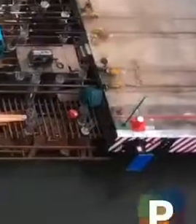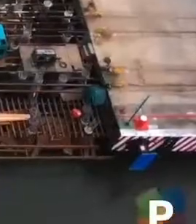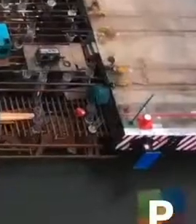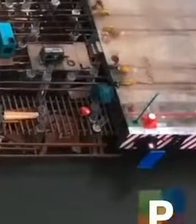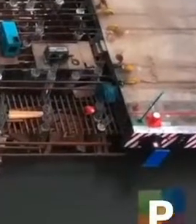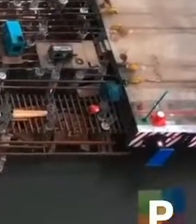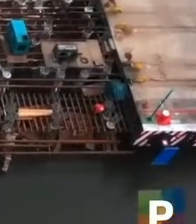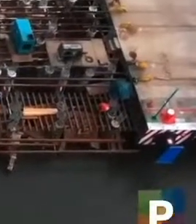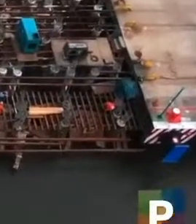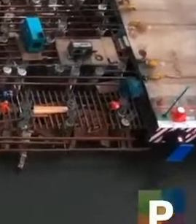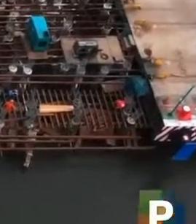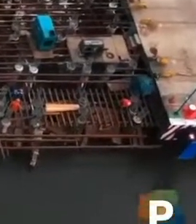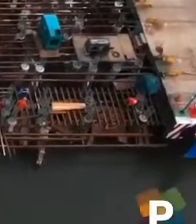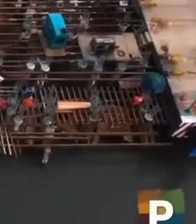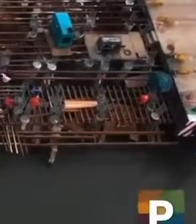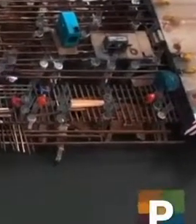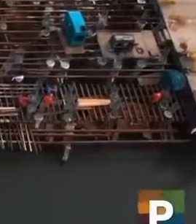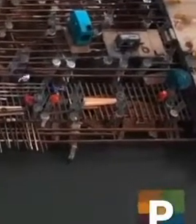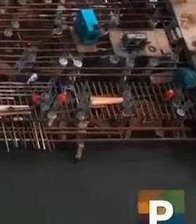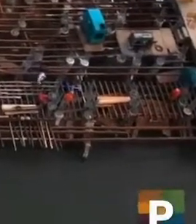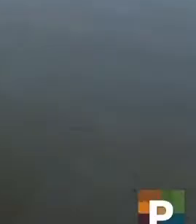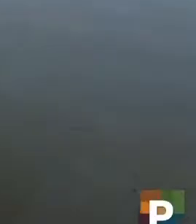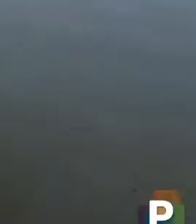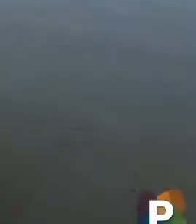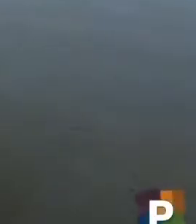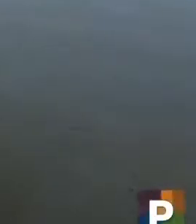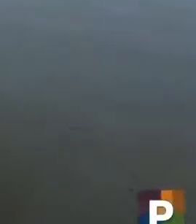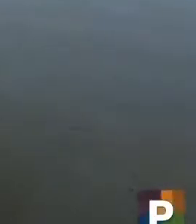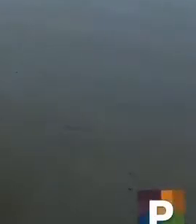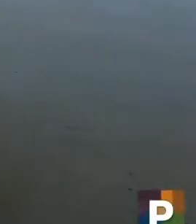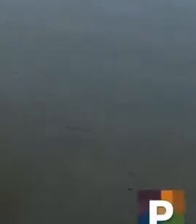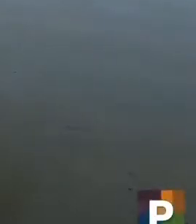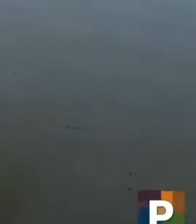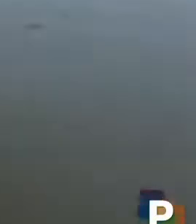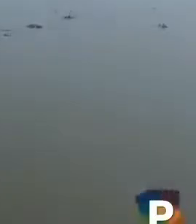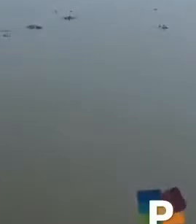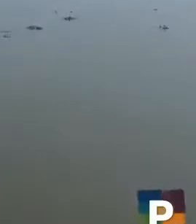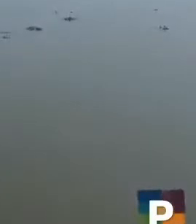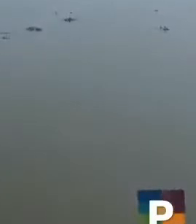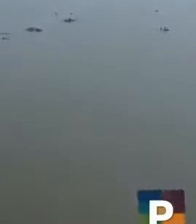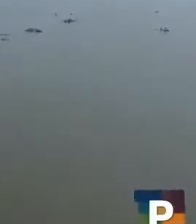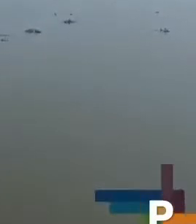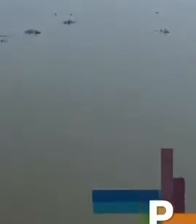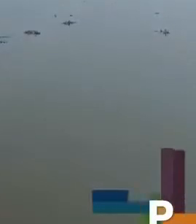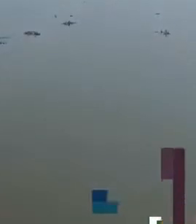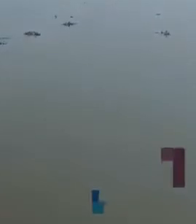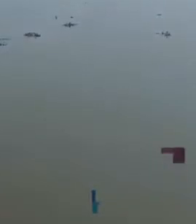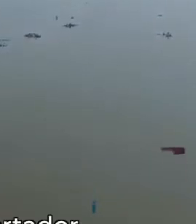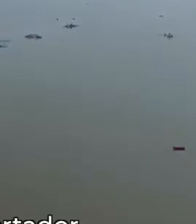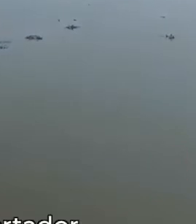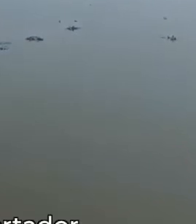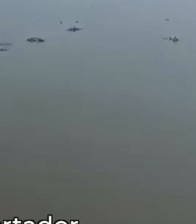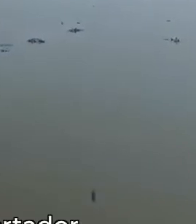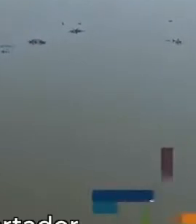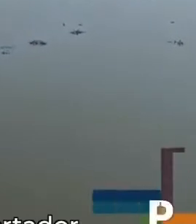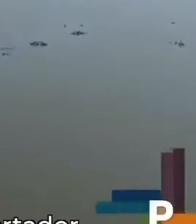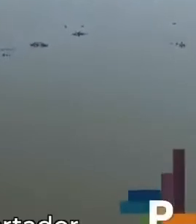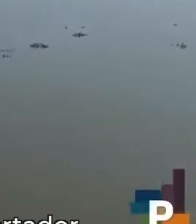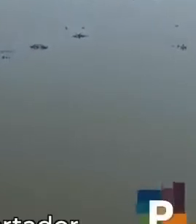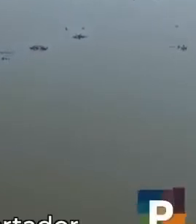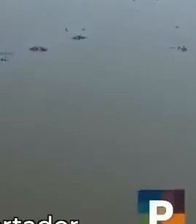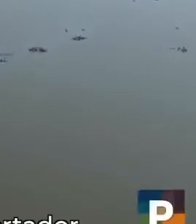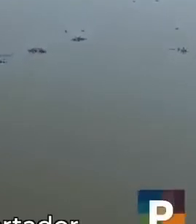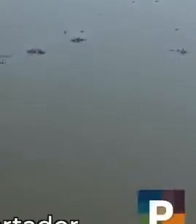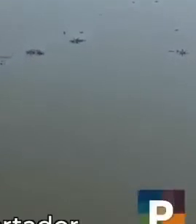y colado en el interior de los pilotes. A los trabajos de dragado se incorporan 2 dragas, una